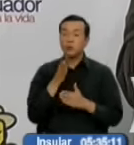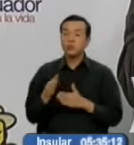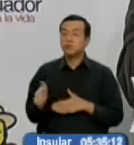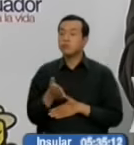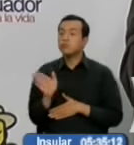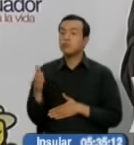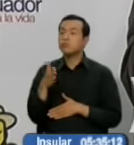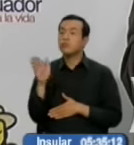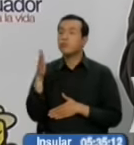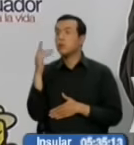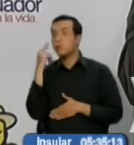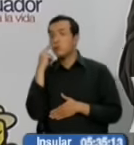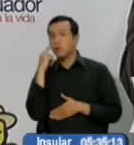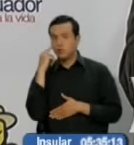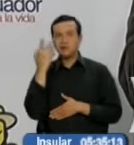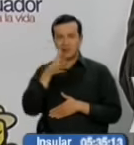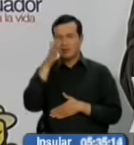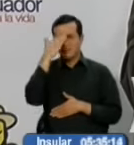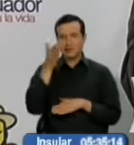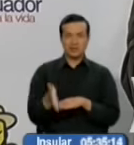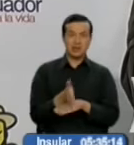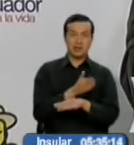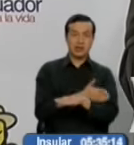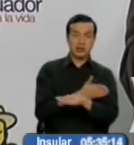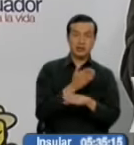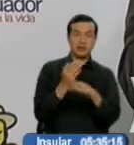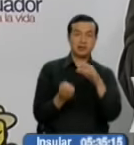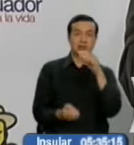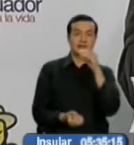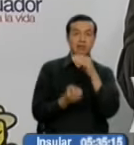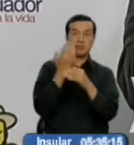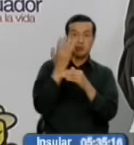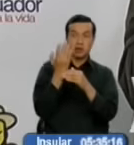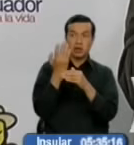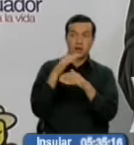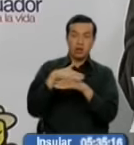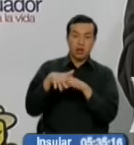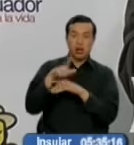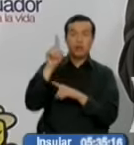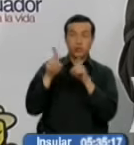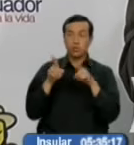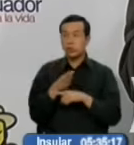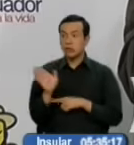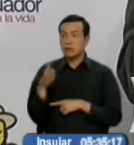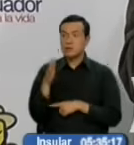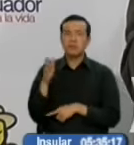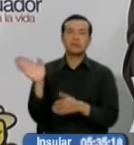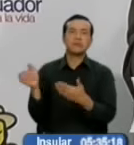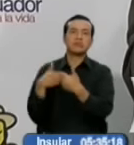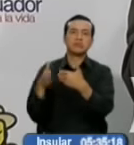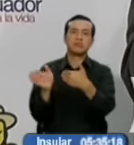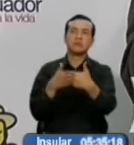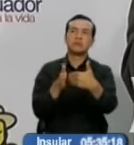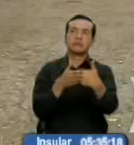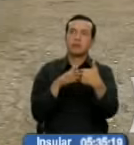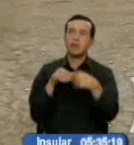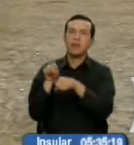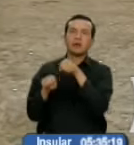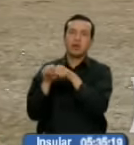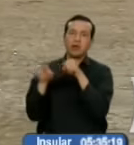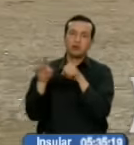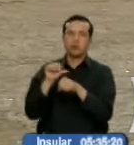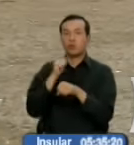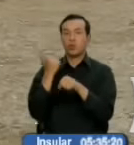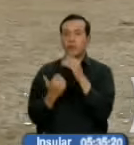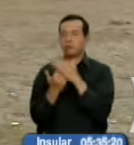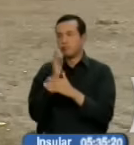ya que como ustedes entenderán, con el tema del volcán y la actividad volcánica, ciertas rutas fueron afectadas. Fuera de